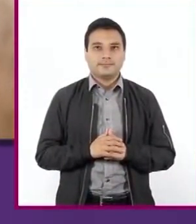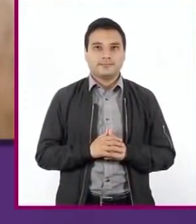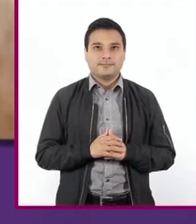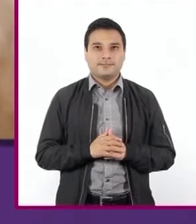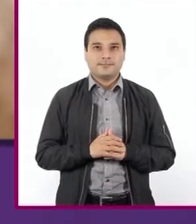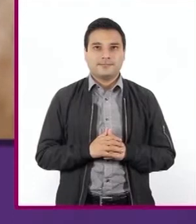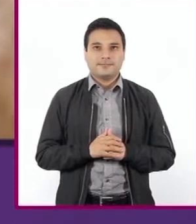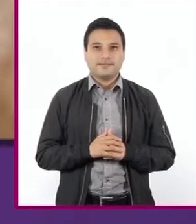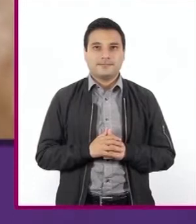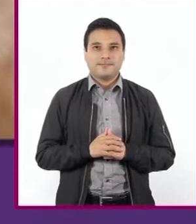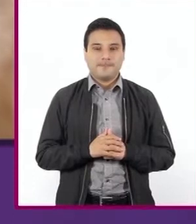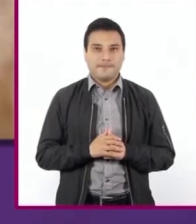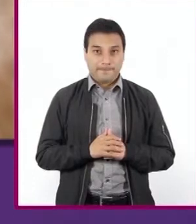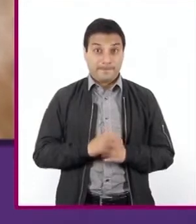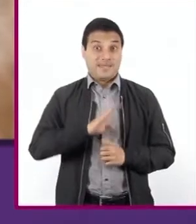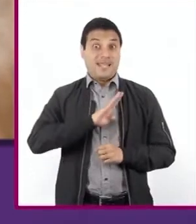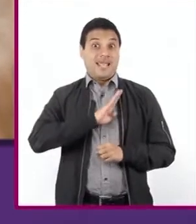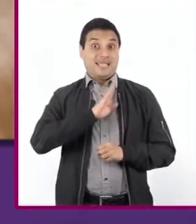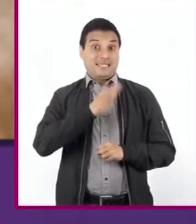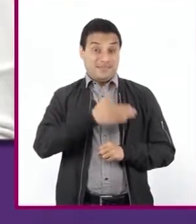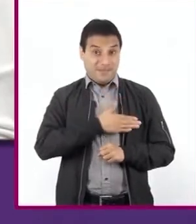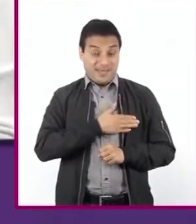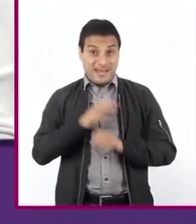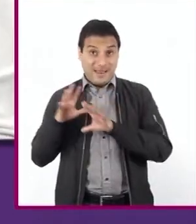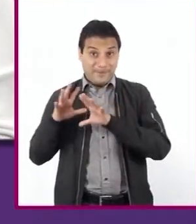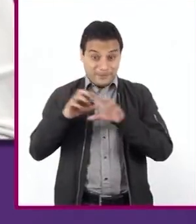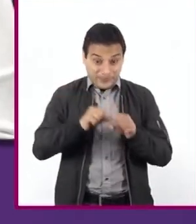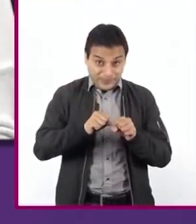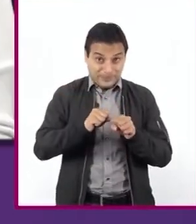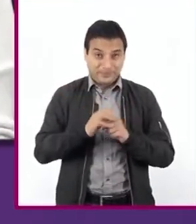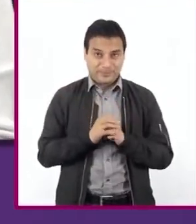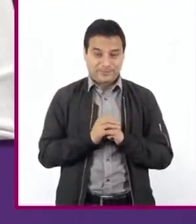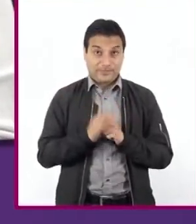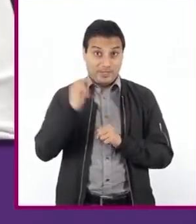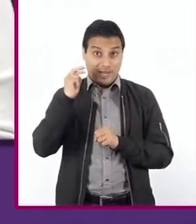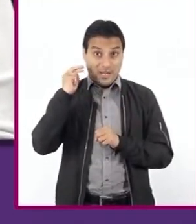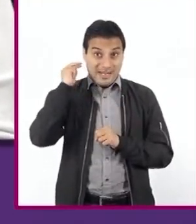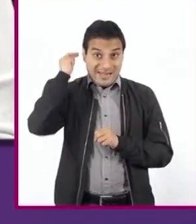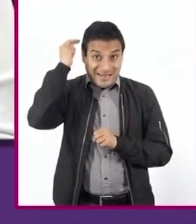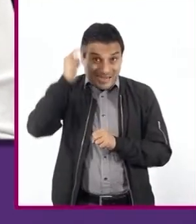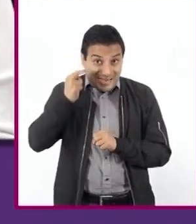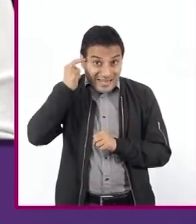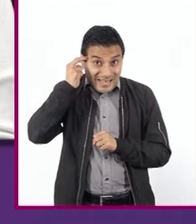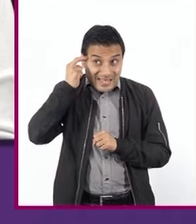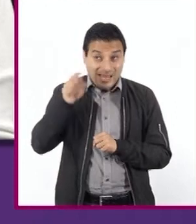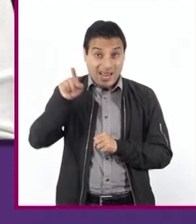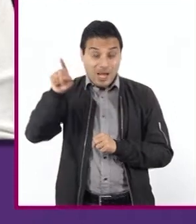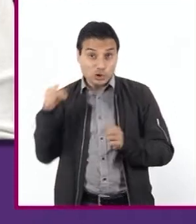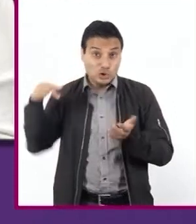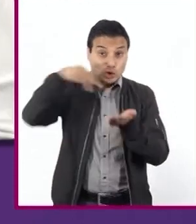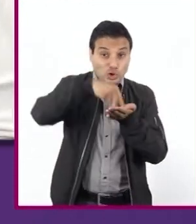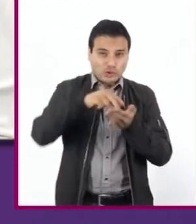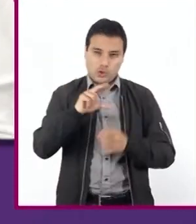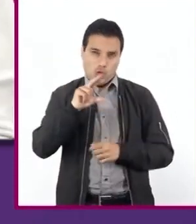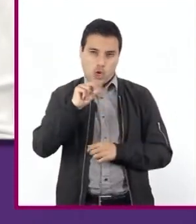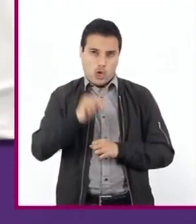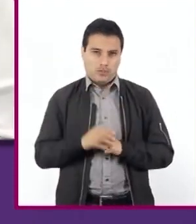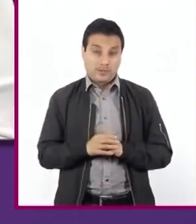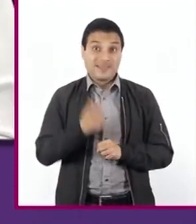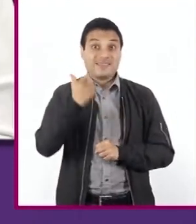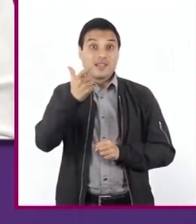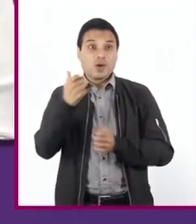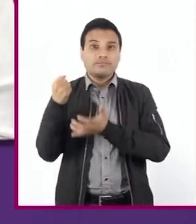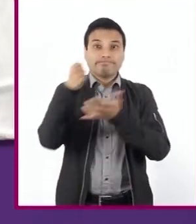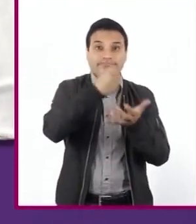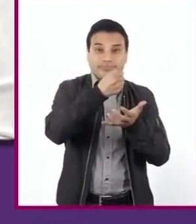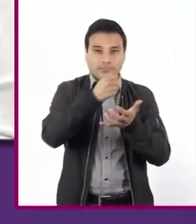Durante la conquista, pues tenemos que pensar que la corona no interviene directamente en financiar estas